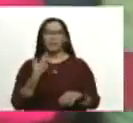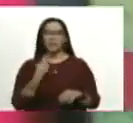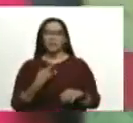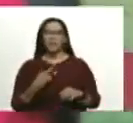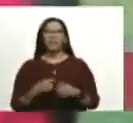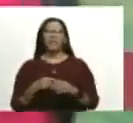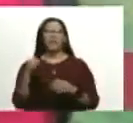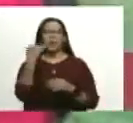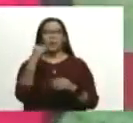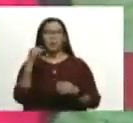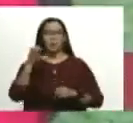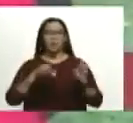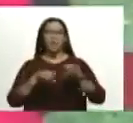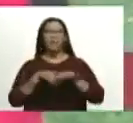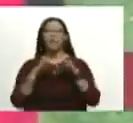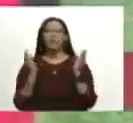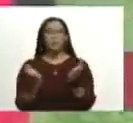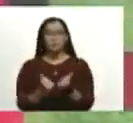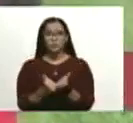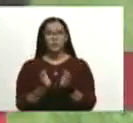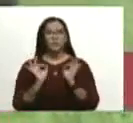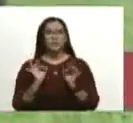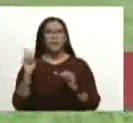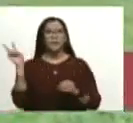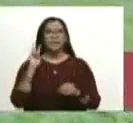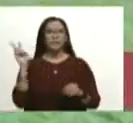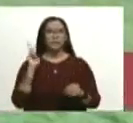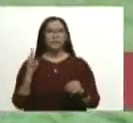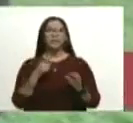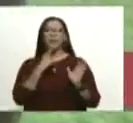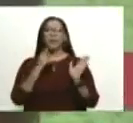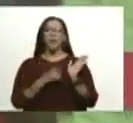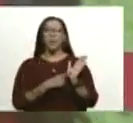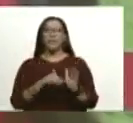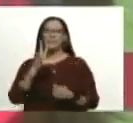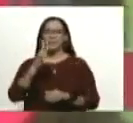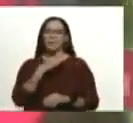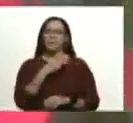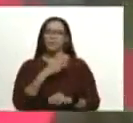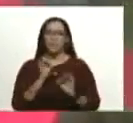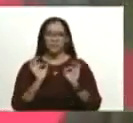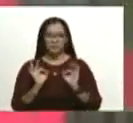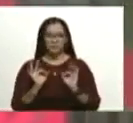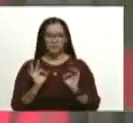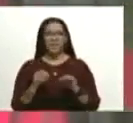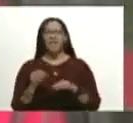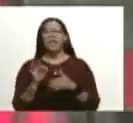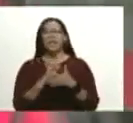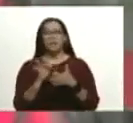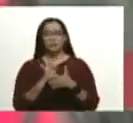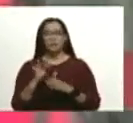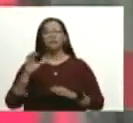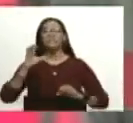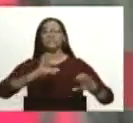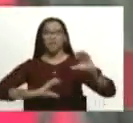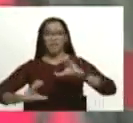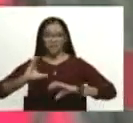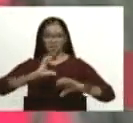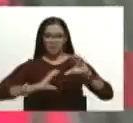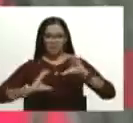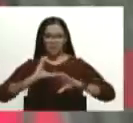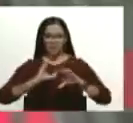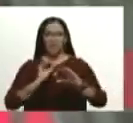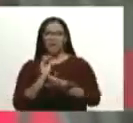que los zoológicos en el mundo y específicamente en Venezuela cumplen 3 funciones específicas. La función científica, que es la función